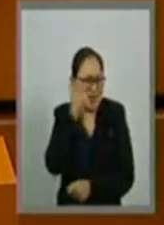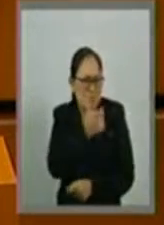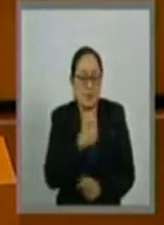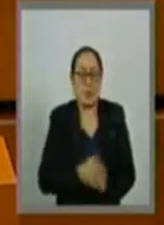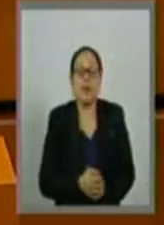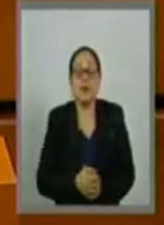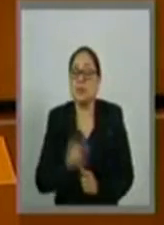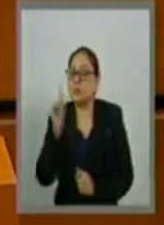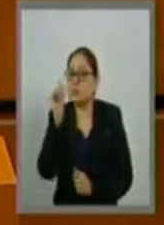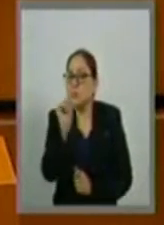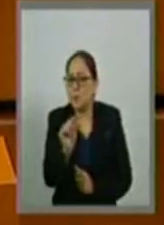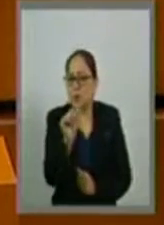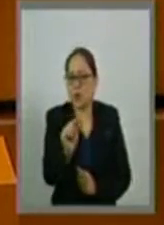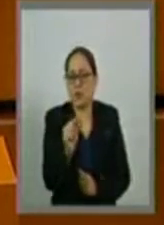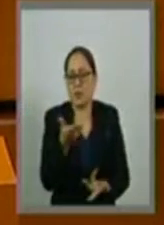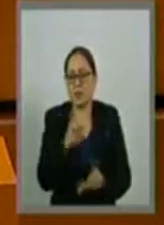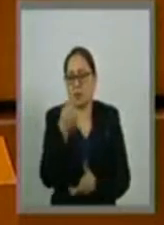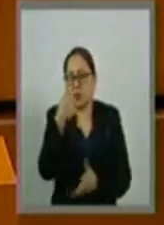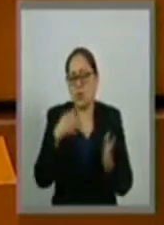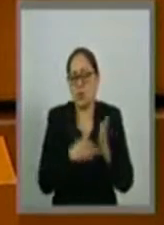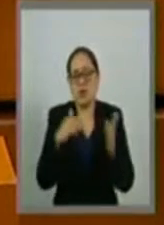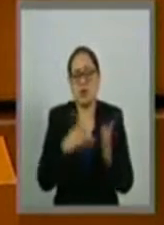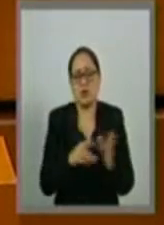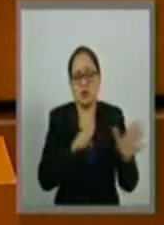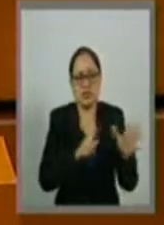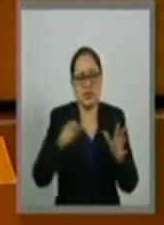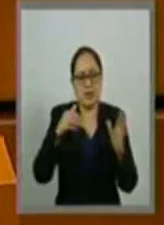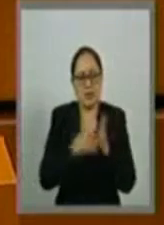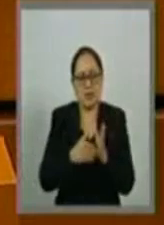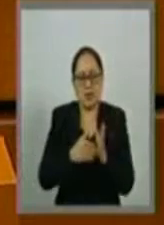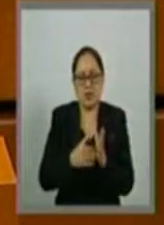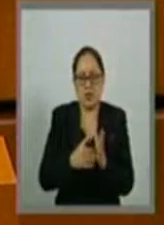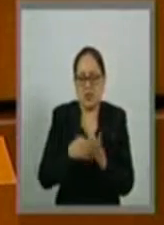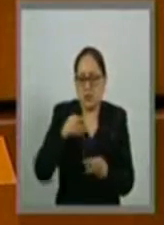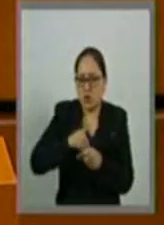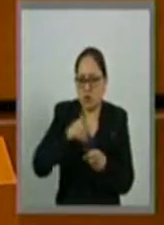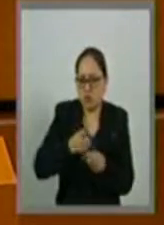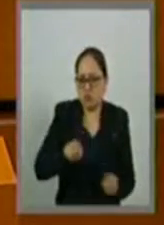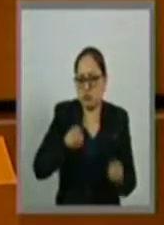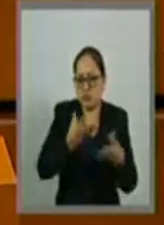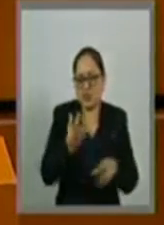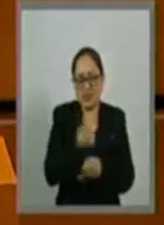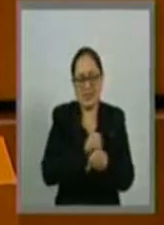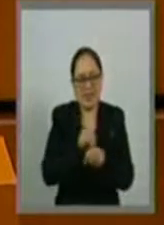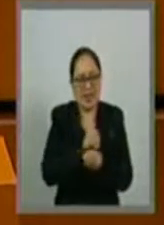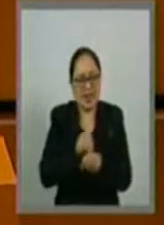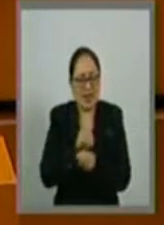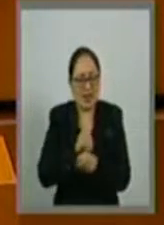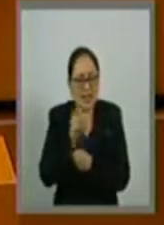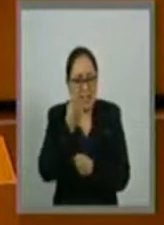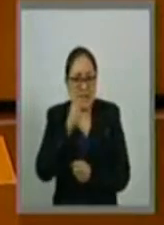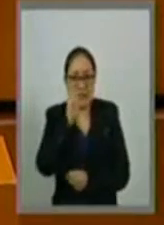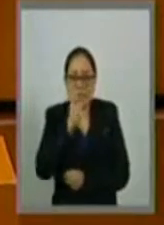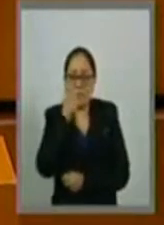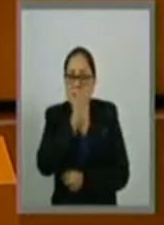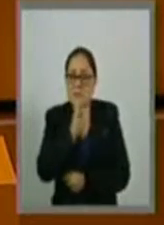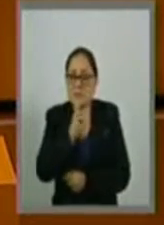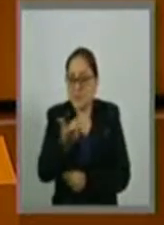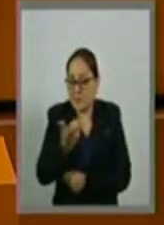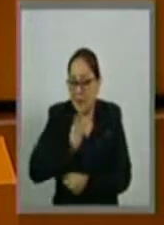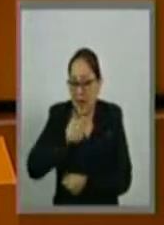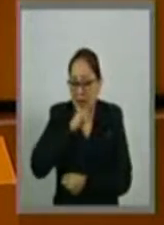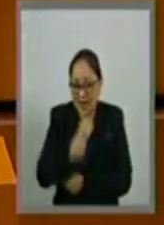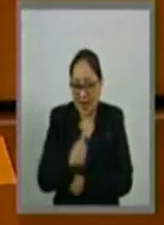Actualmente se registra 1.700.000 donaciones altruistas de sangre, cifras impresionantes que